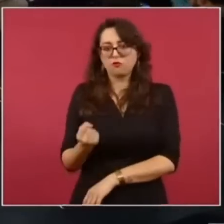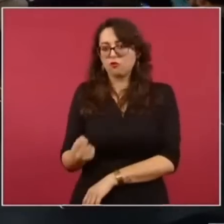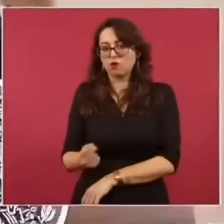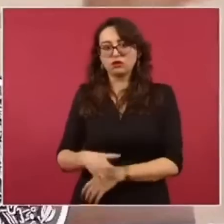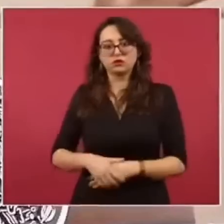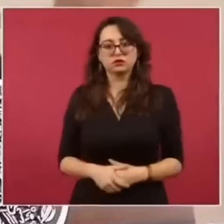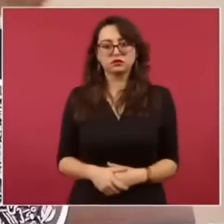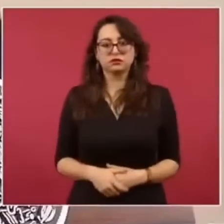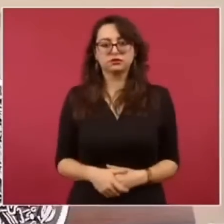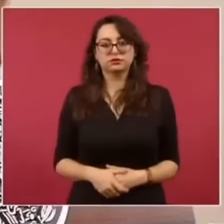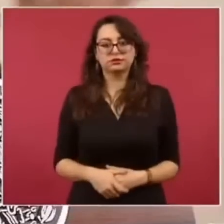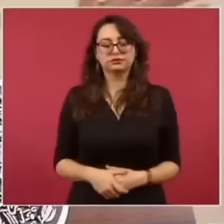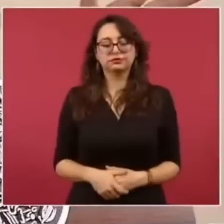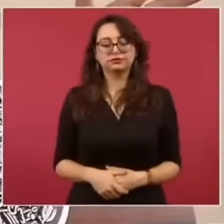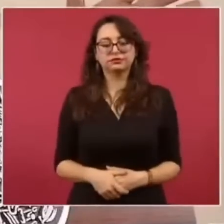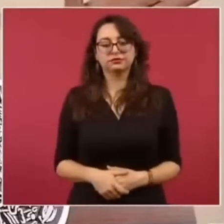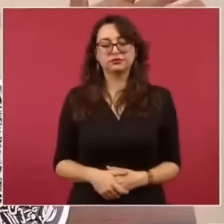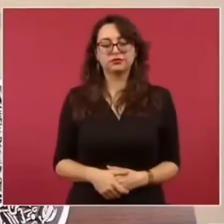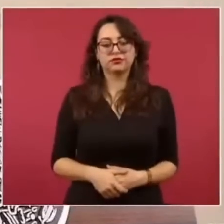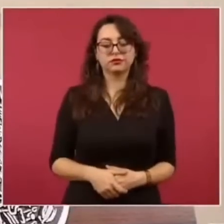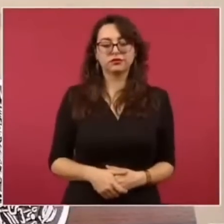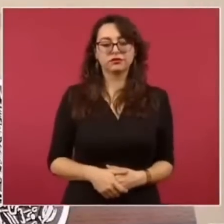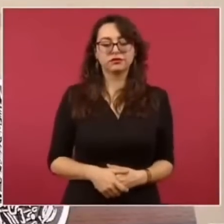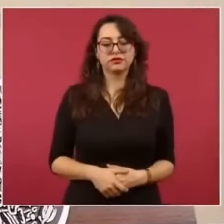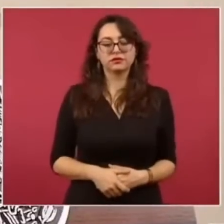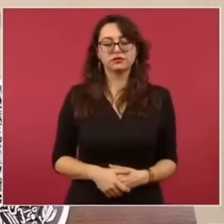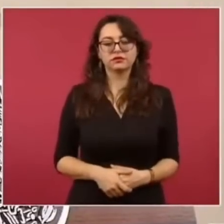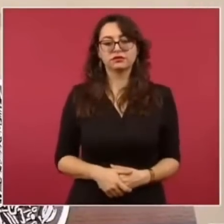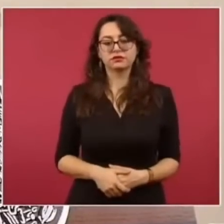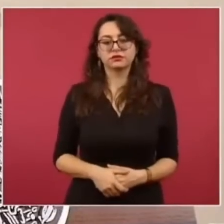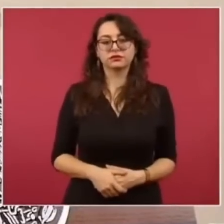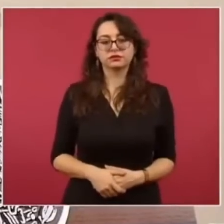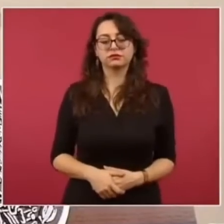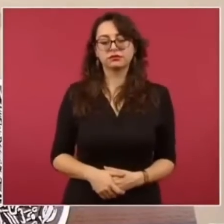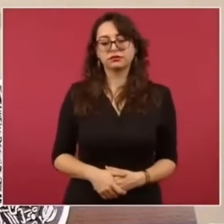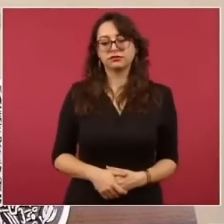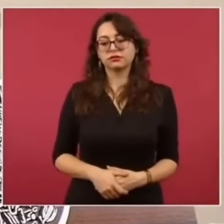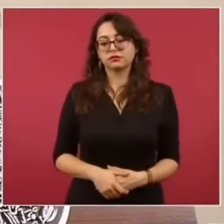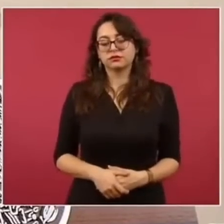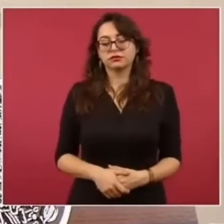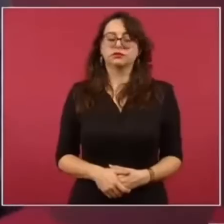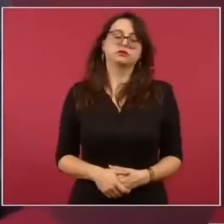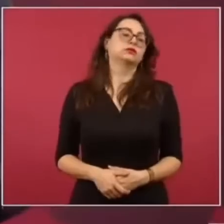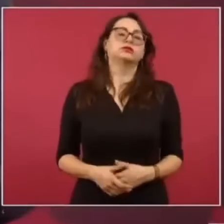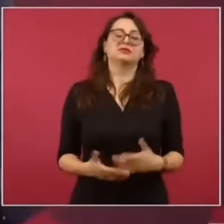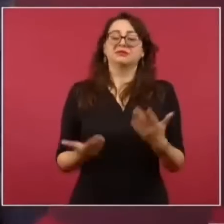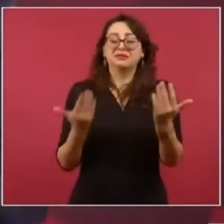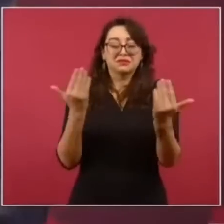hay mucha diferencia entre los gobiernos, ¿no?